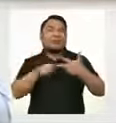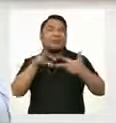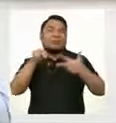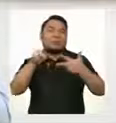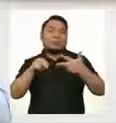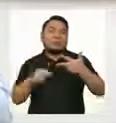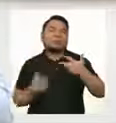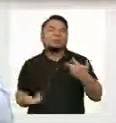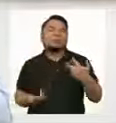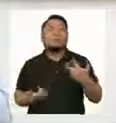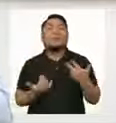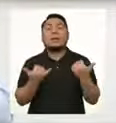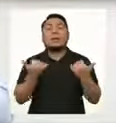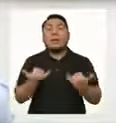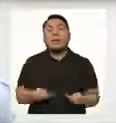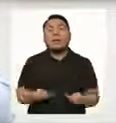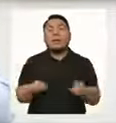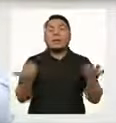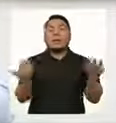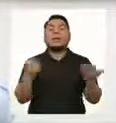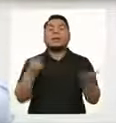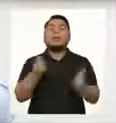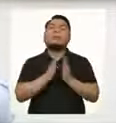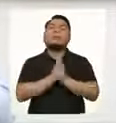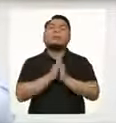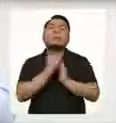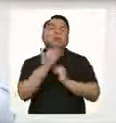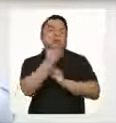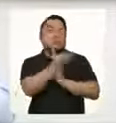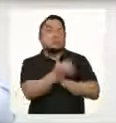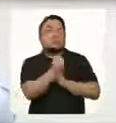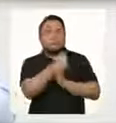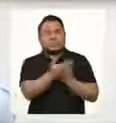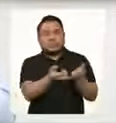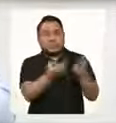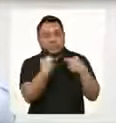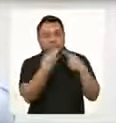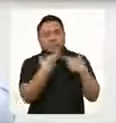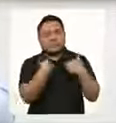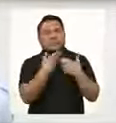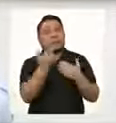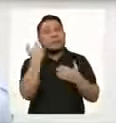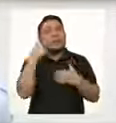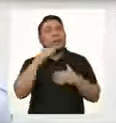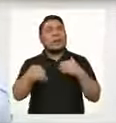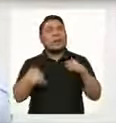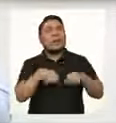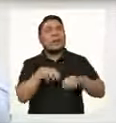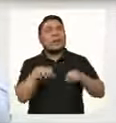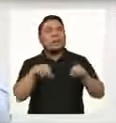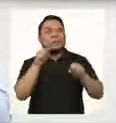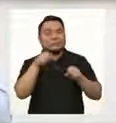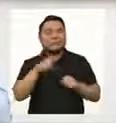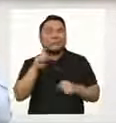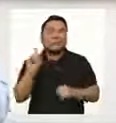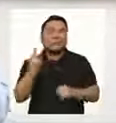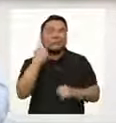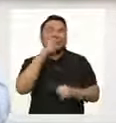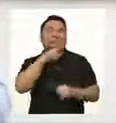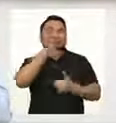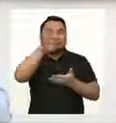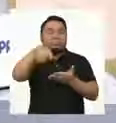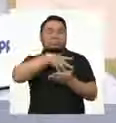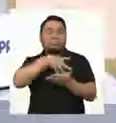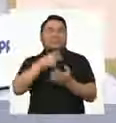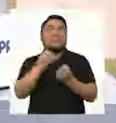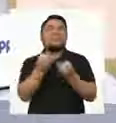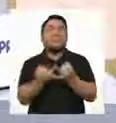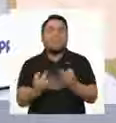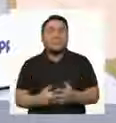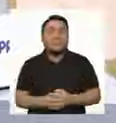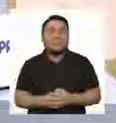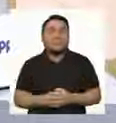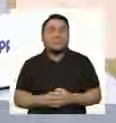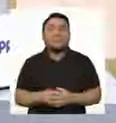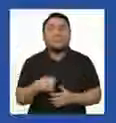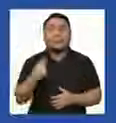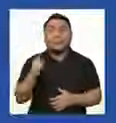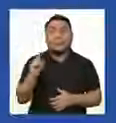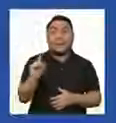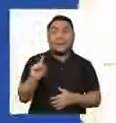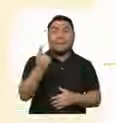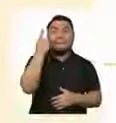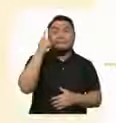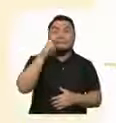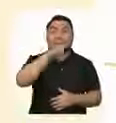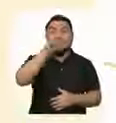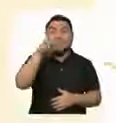no. Ahora, por favor Rodrigo, díctanos las respuestas para ir elaborando esta primera tabla de conteo. En la primera